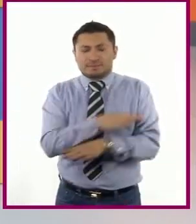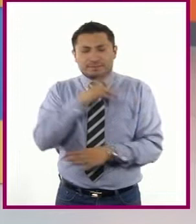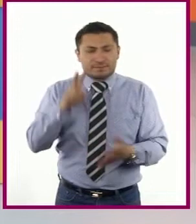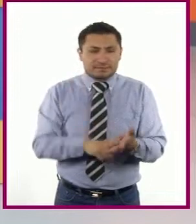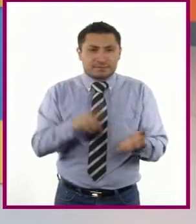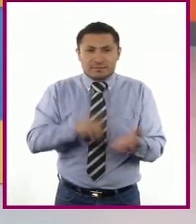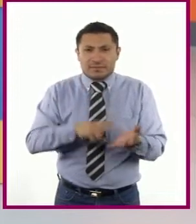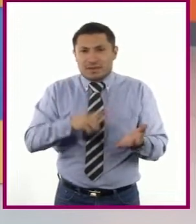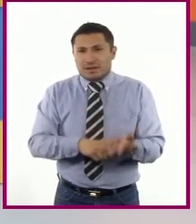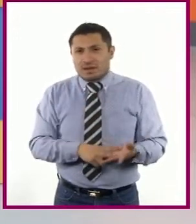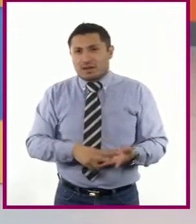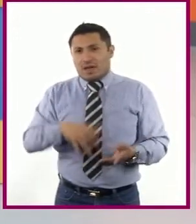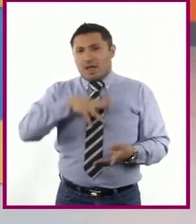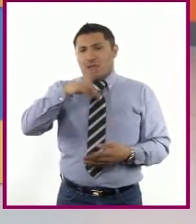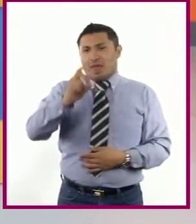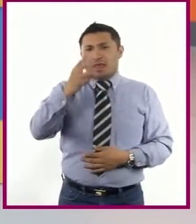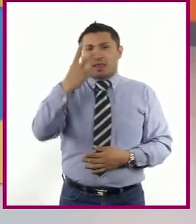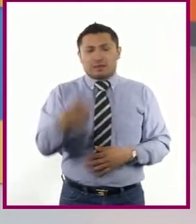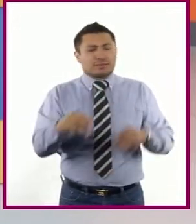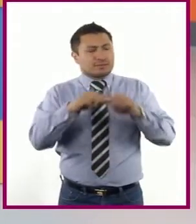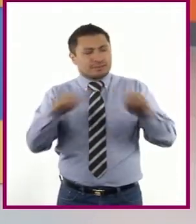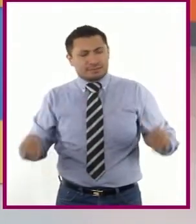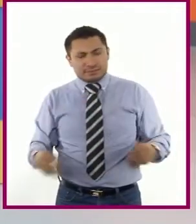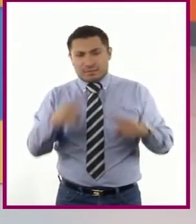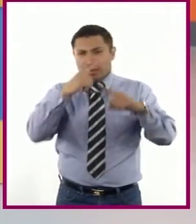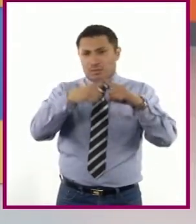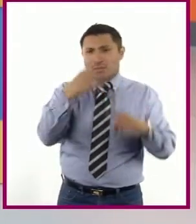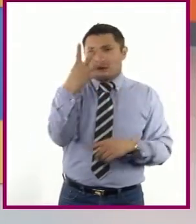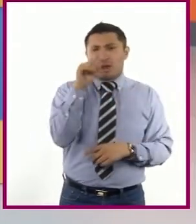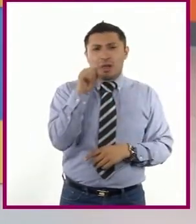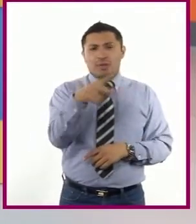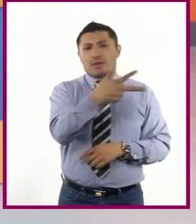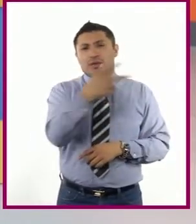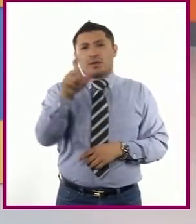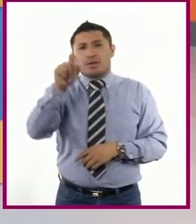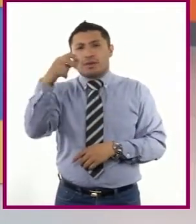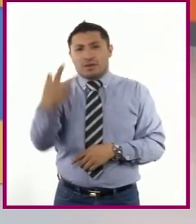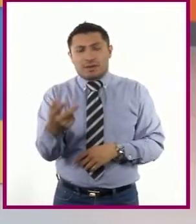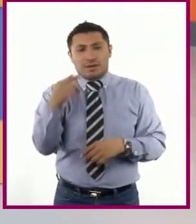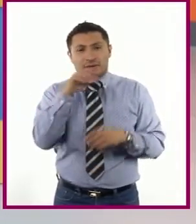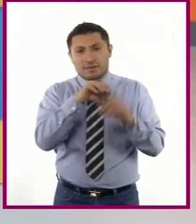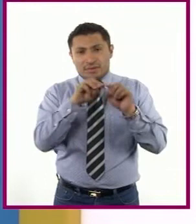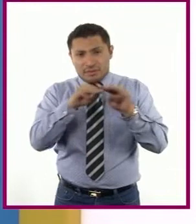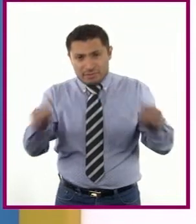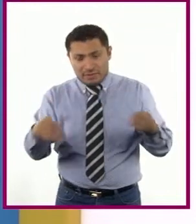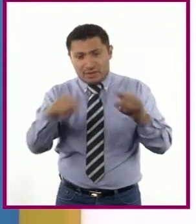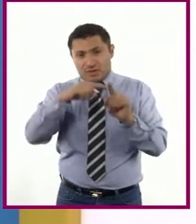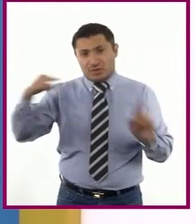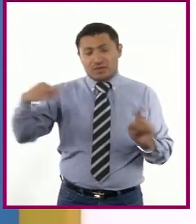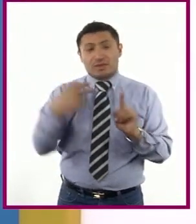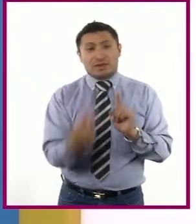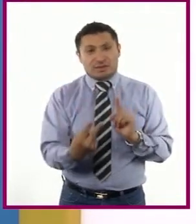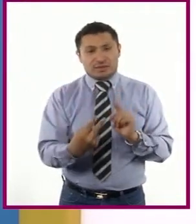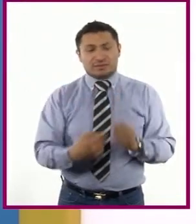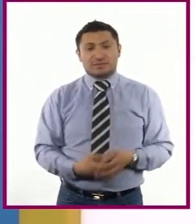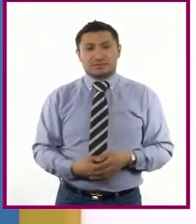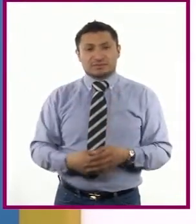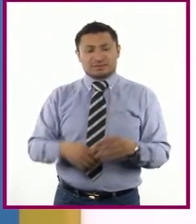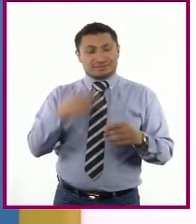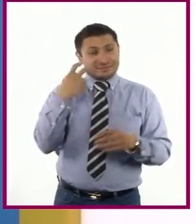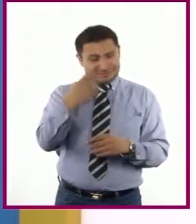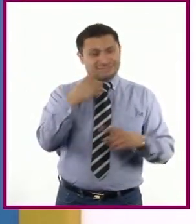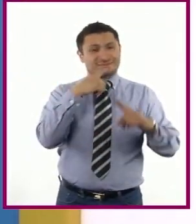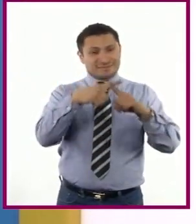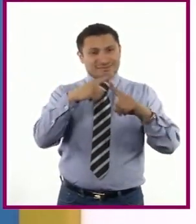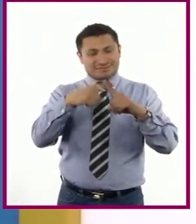se tienen 32 metros por 4.828 metros entre 2. De la